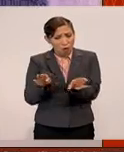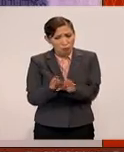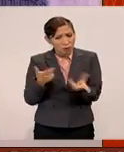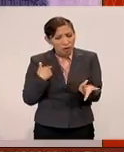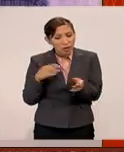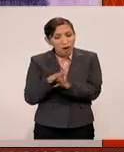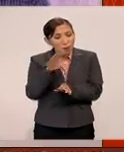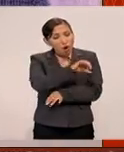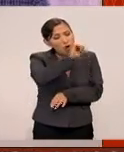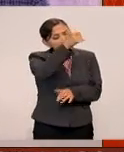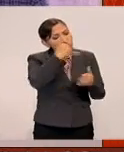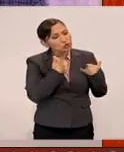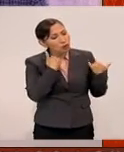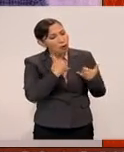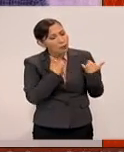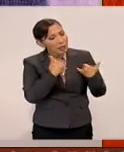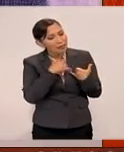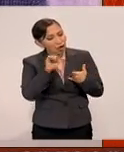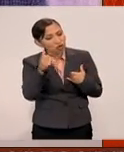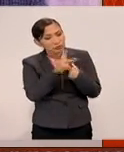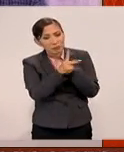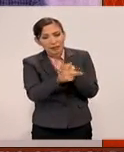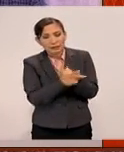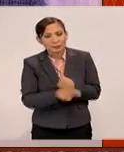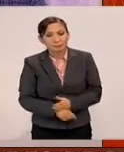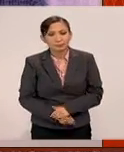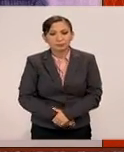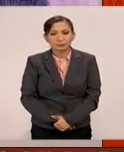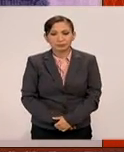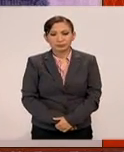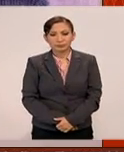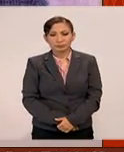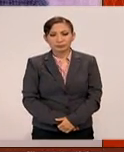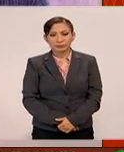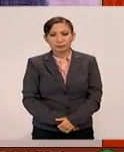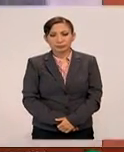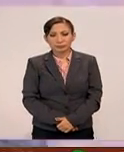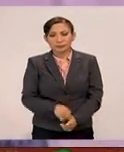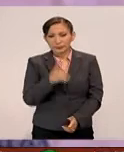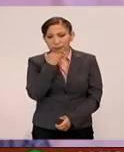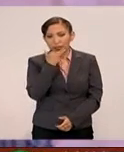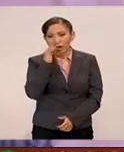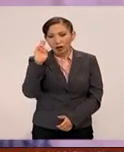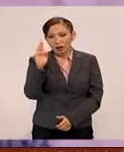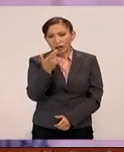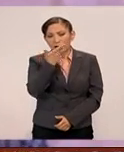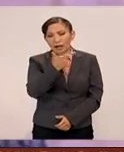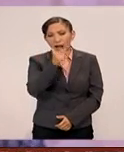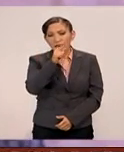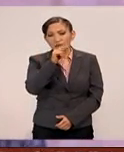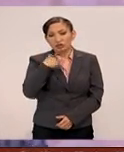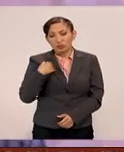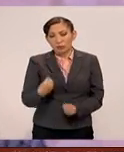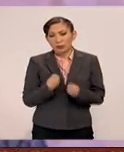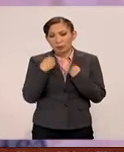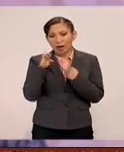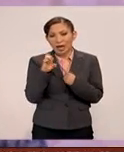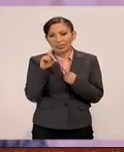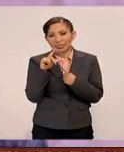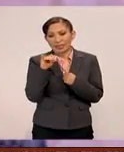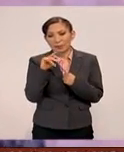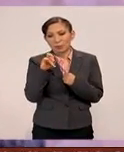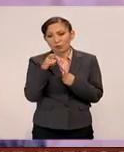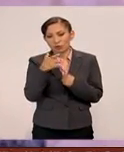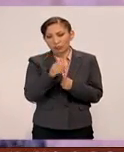con respecto a otros jóvenes de otras naciones? Perdón, sí, es la Universidad de Glasgow, pero yo vivo en Edimburgo, es la